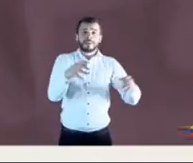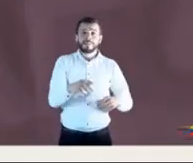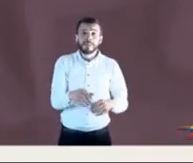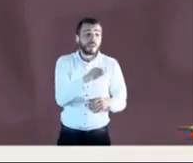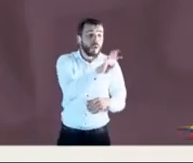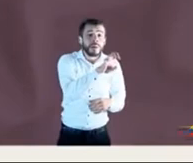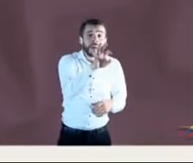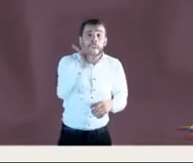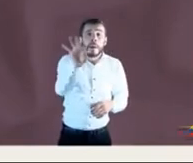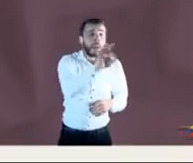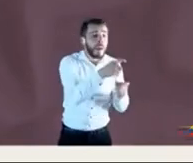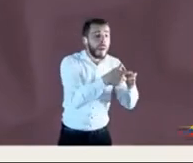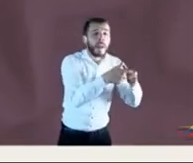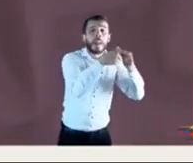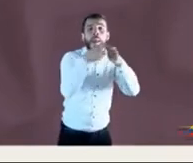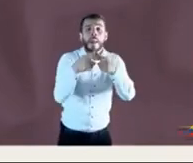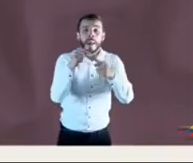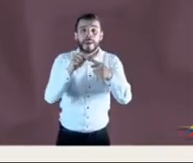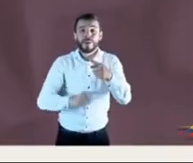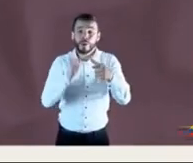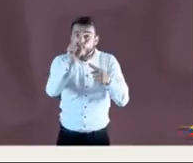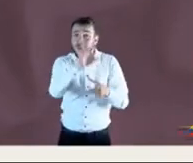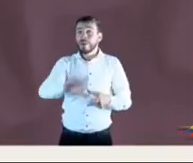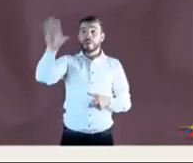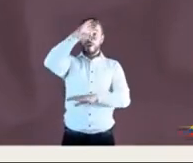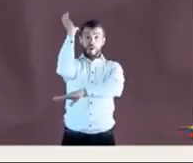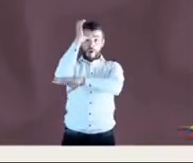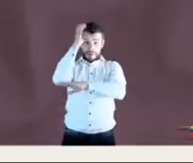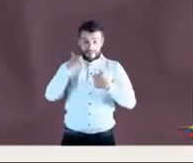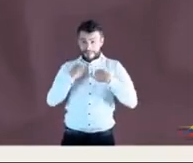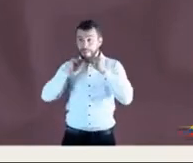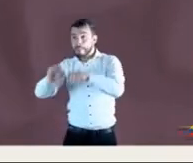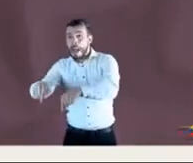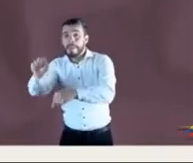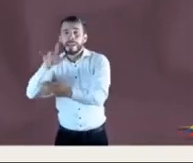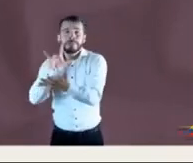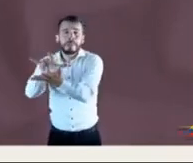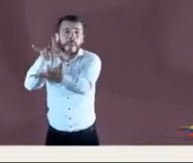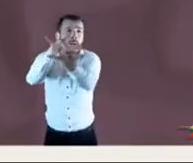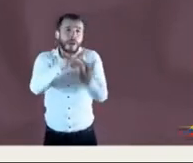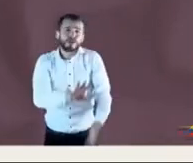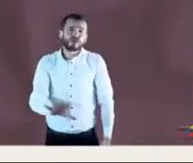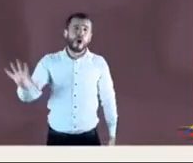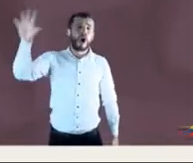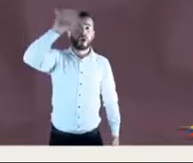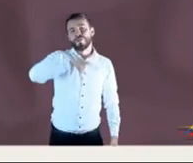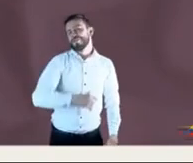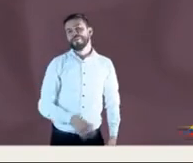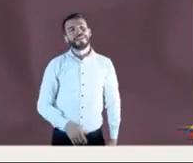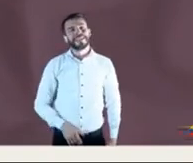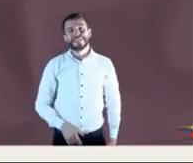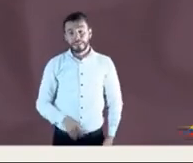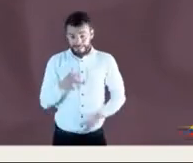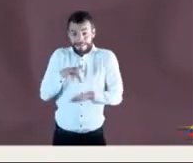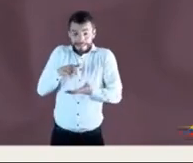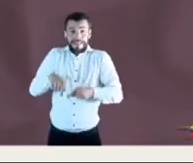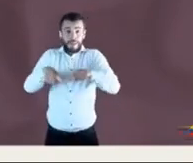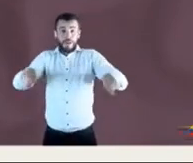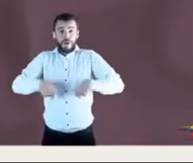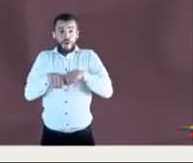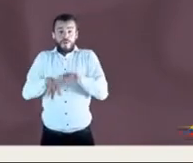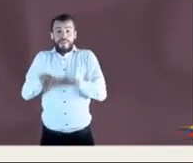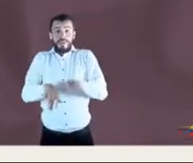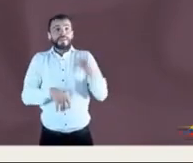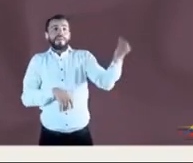no tenemos una cobertura en todo el territorio colombiano y verificamos únicamente los casos de víctimas que recibimos y son los